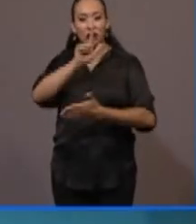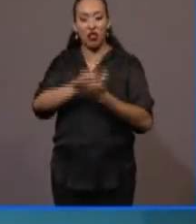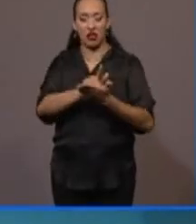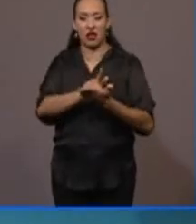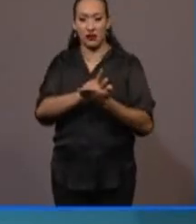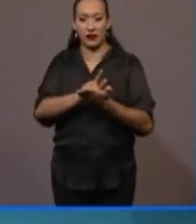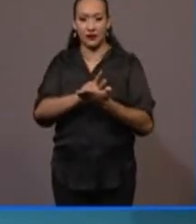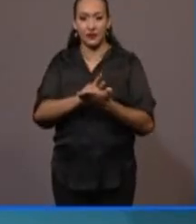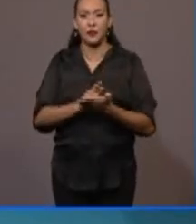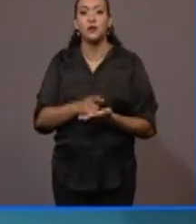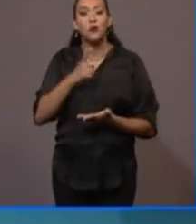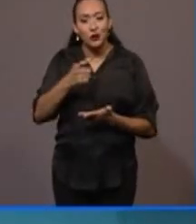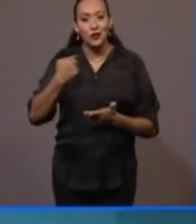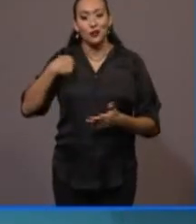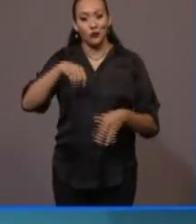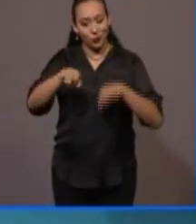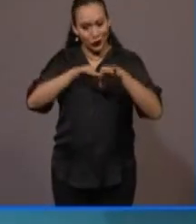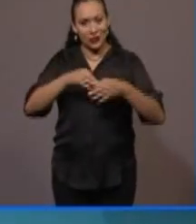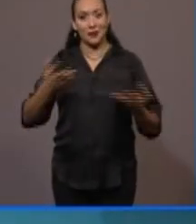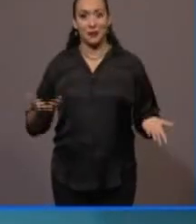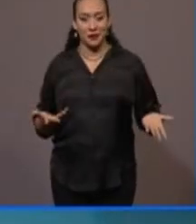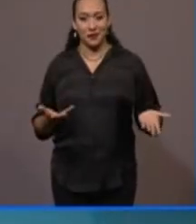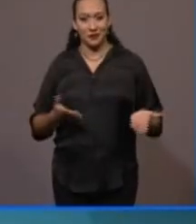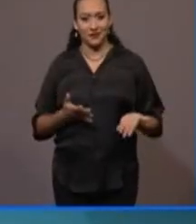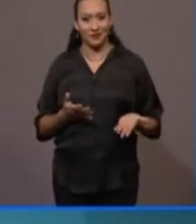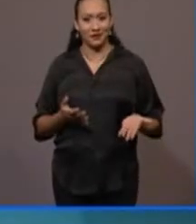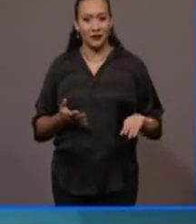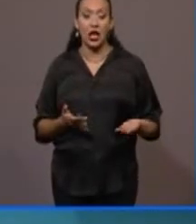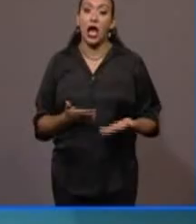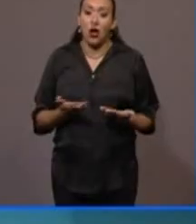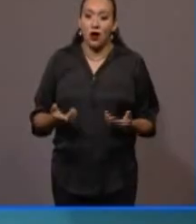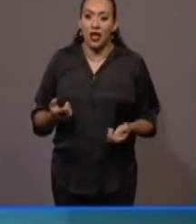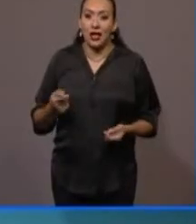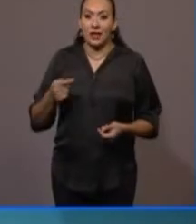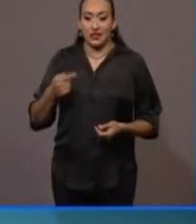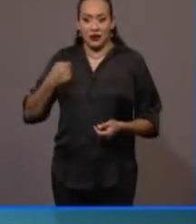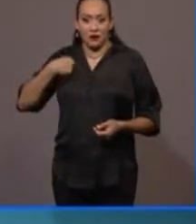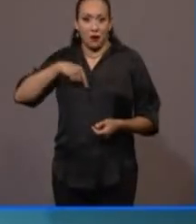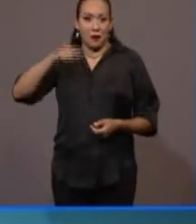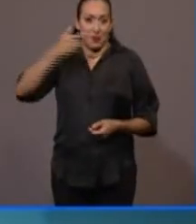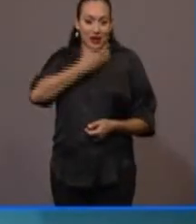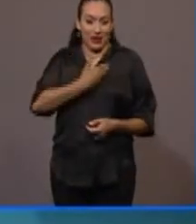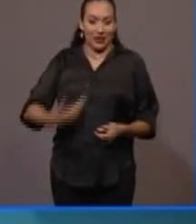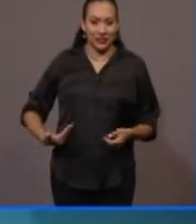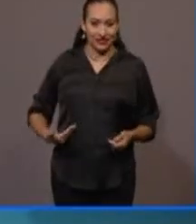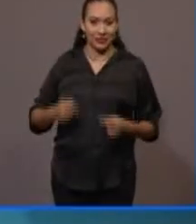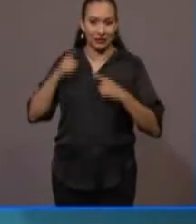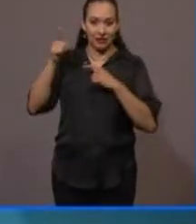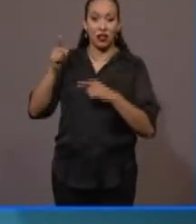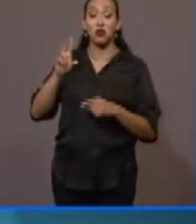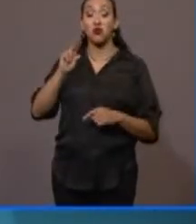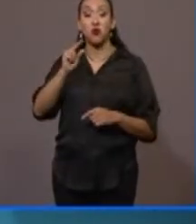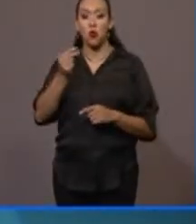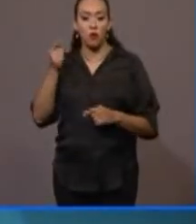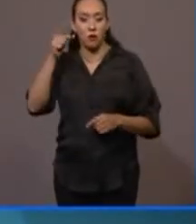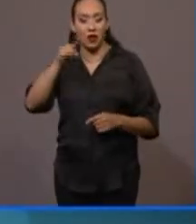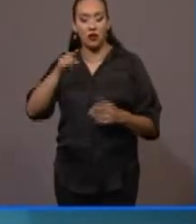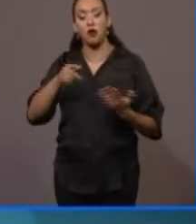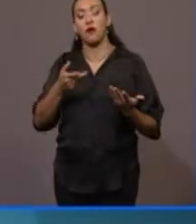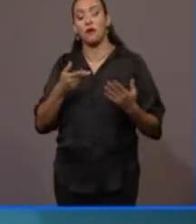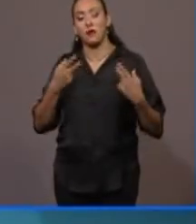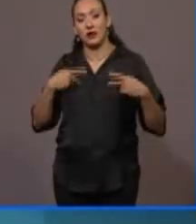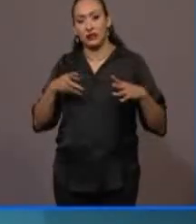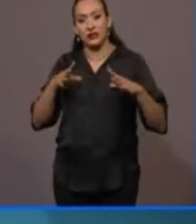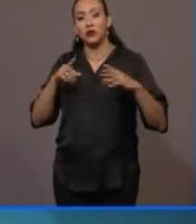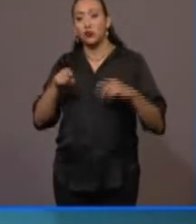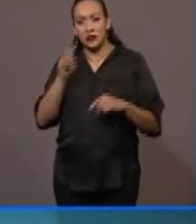Esa es la razón que existimos. Y si nuestro presidente No, y ha ordenado personas, y